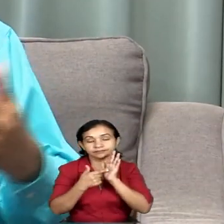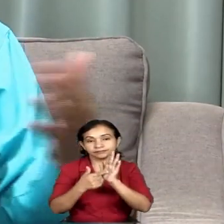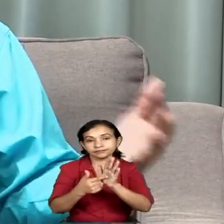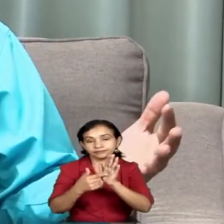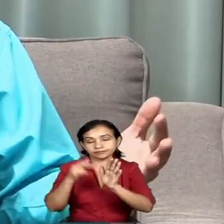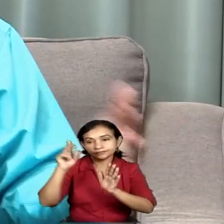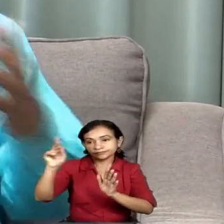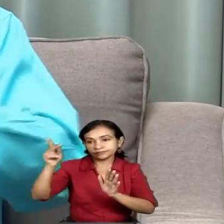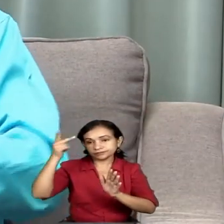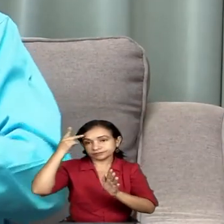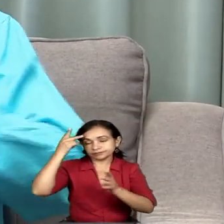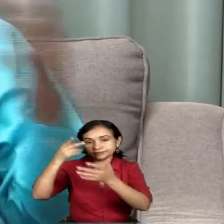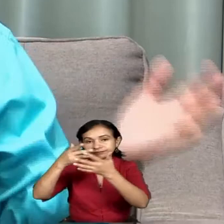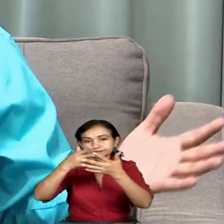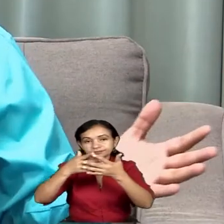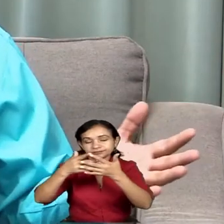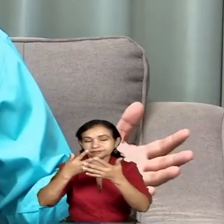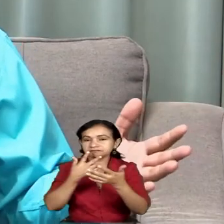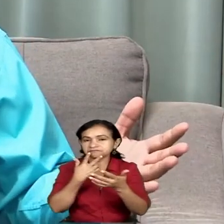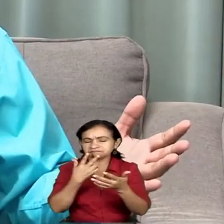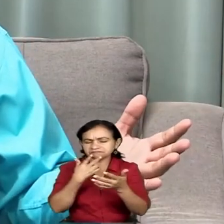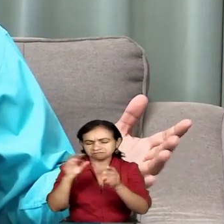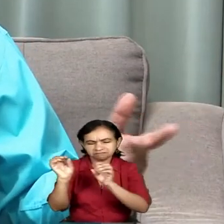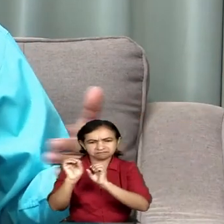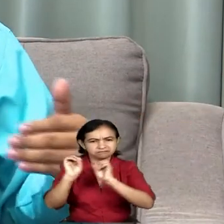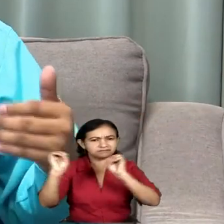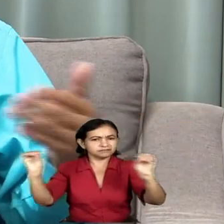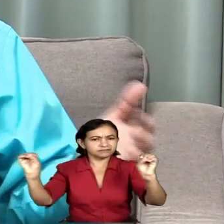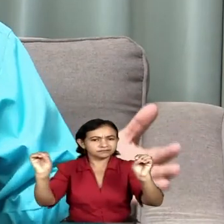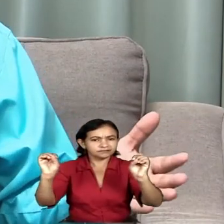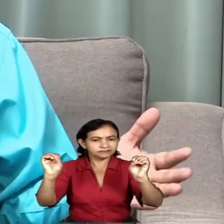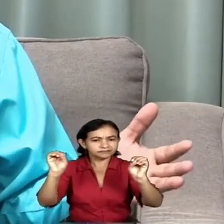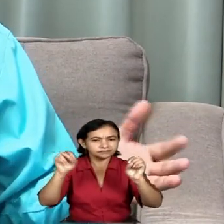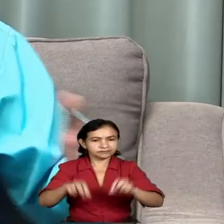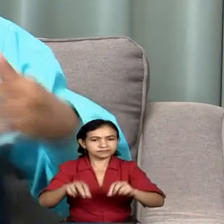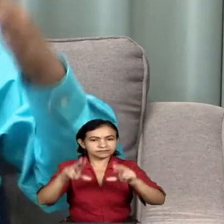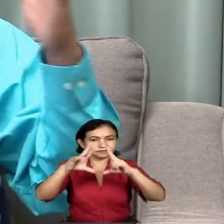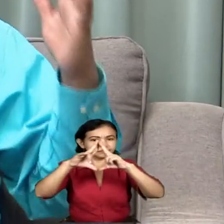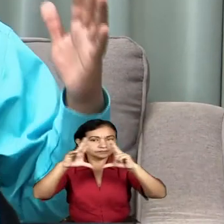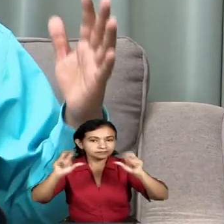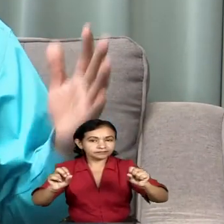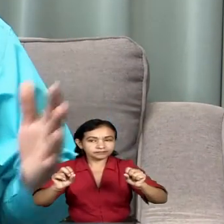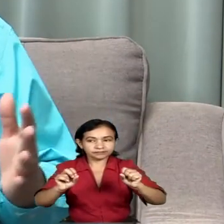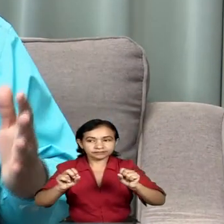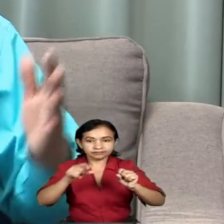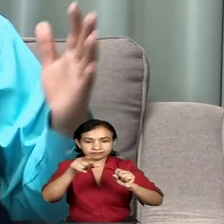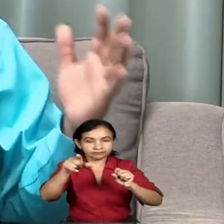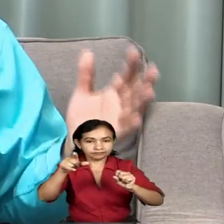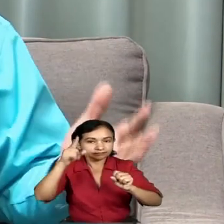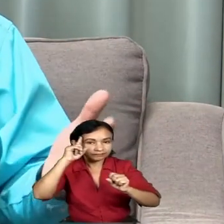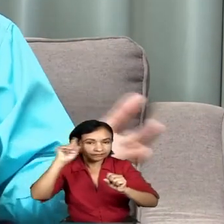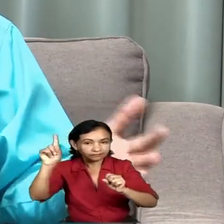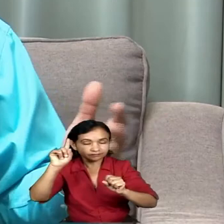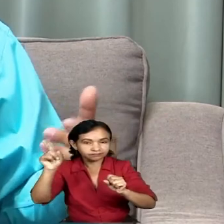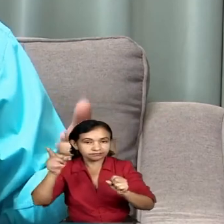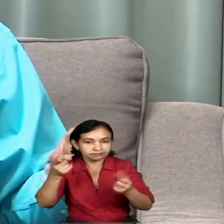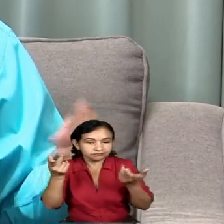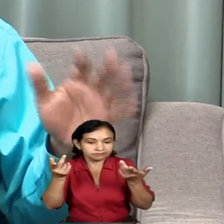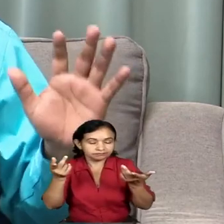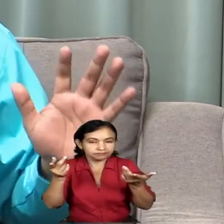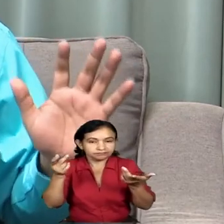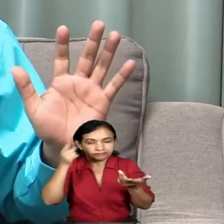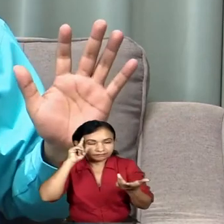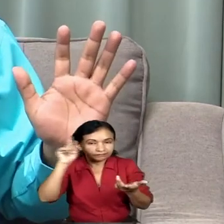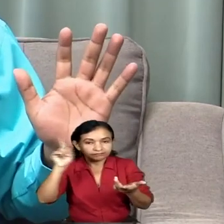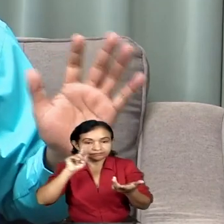políticos norteamericanos que no tienen nada que ver con el contexto nacional, pues está bien que anden desubicados, porque si no tienen que estar ubicados en el